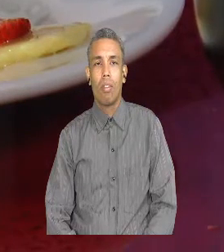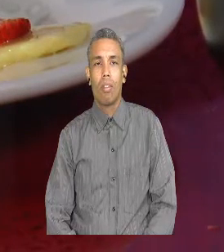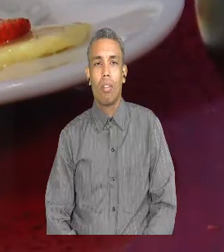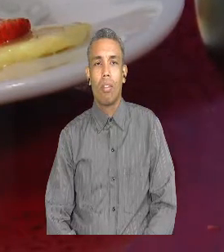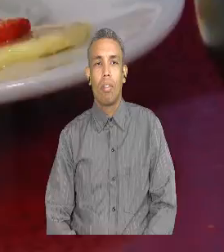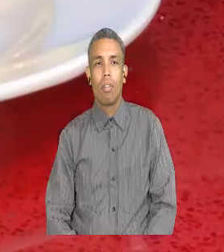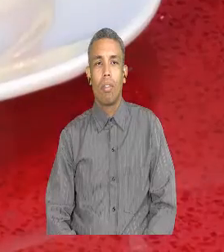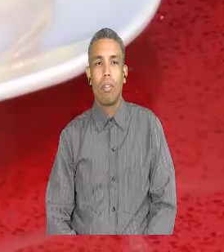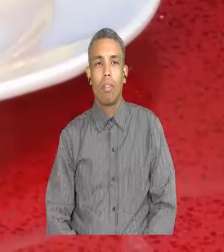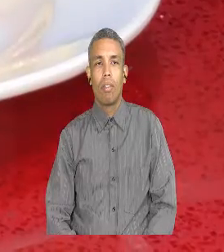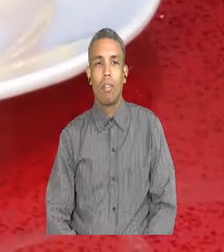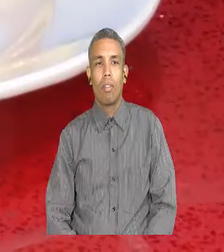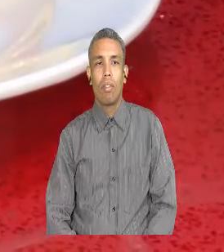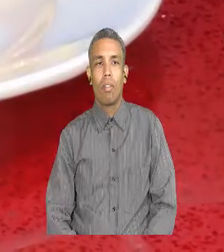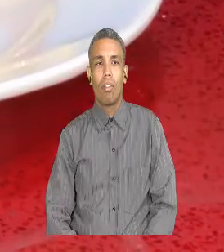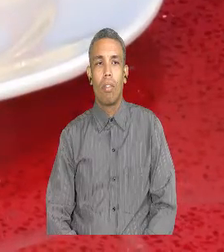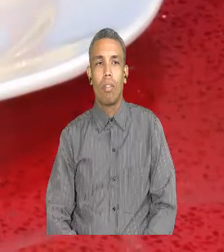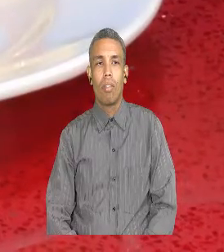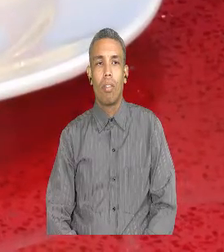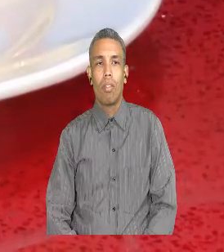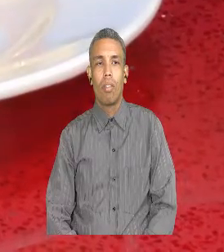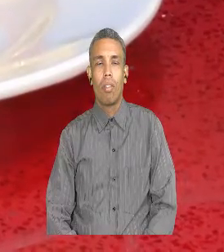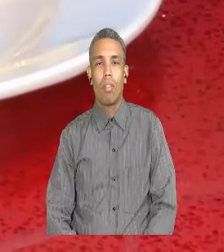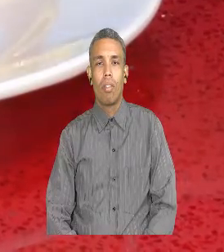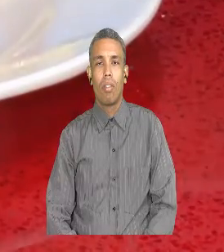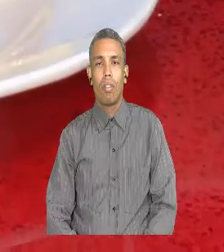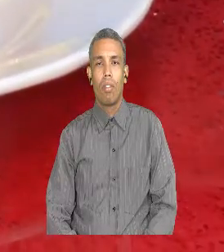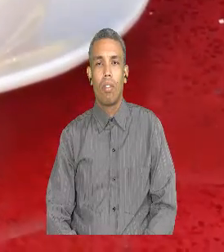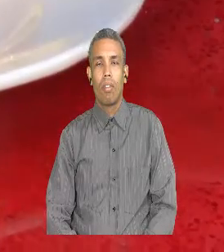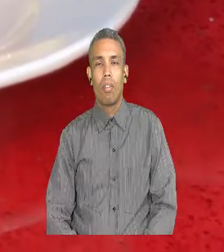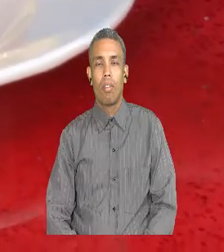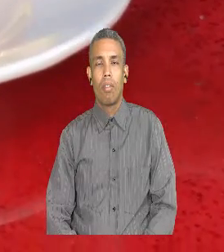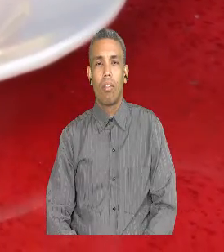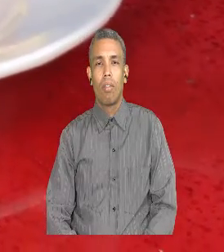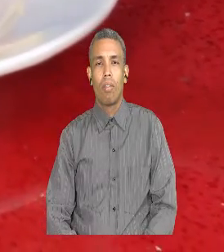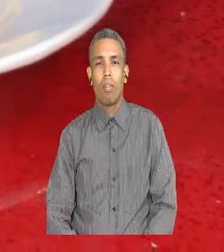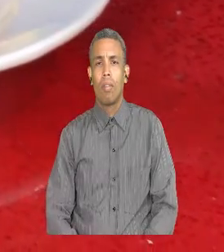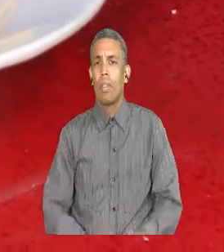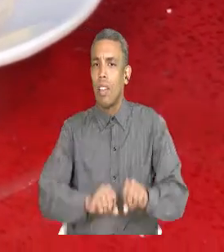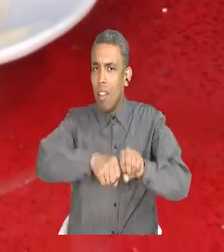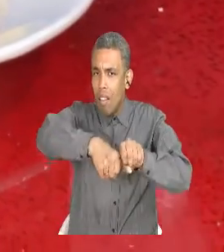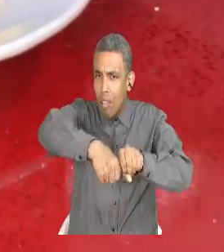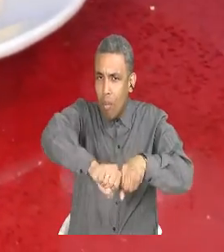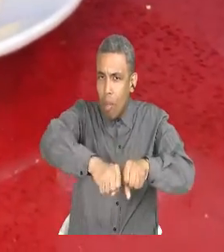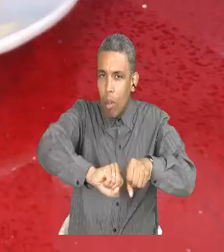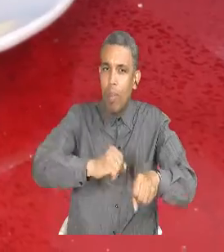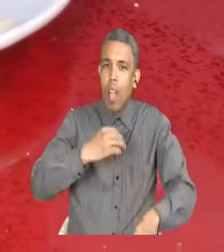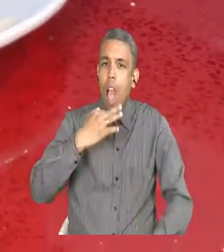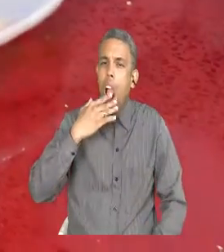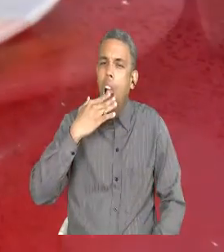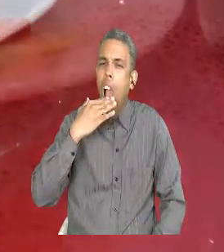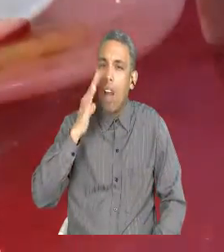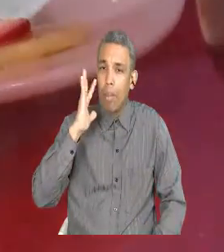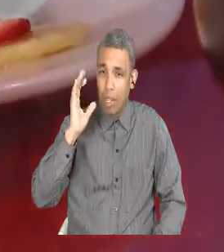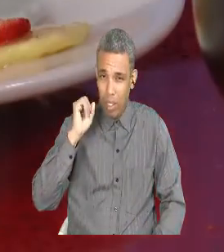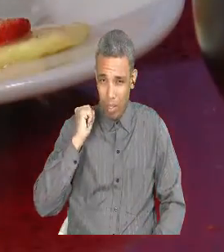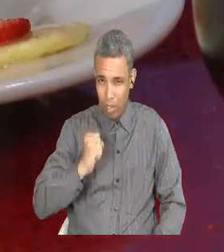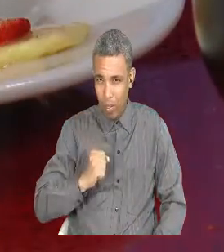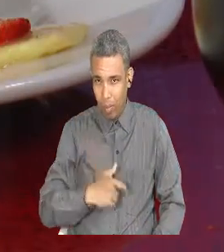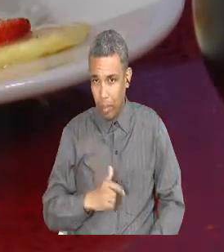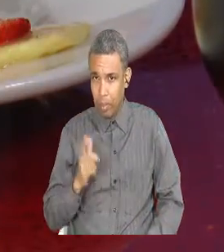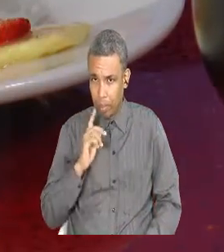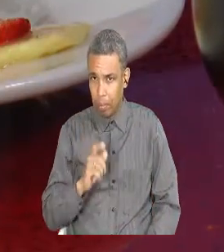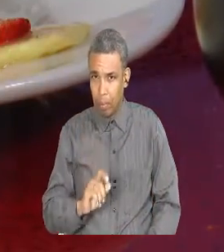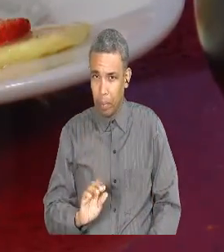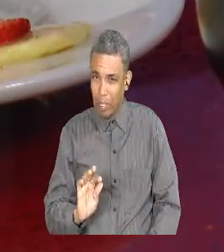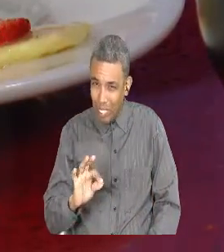adiciona o que le aporta la pimienta. Así lo está haciendo bien. Estoy ya a medida del tiempo ya se está